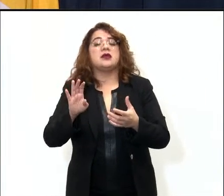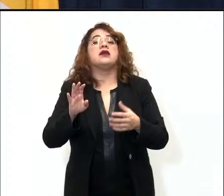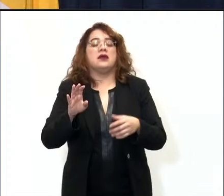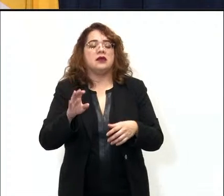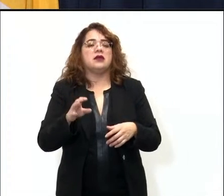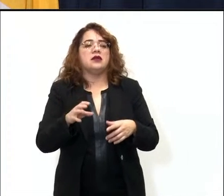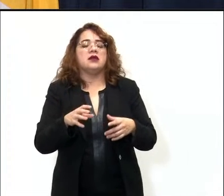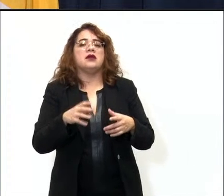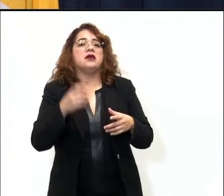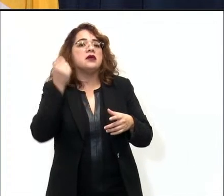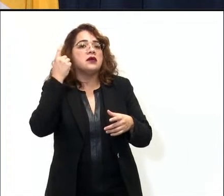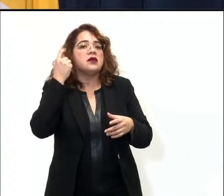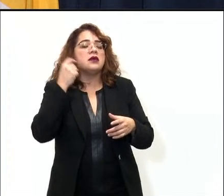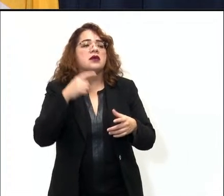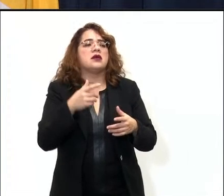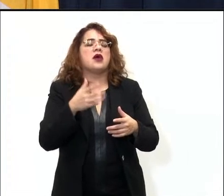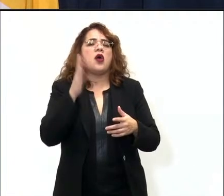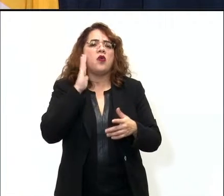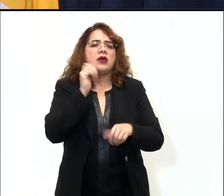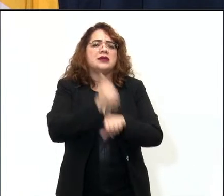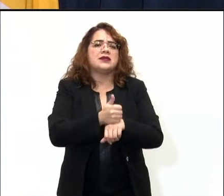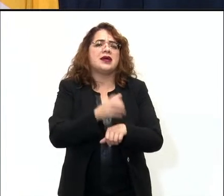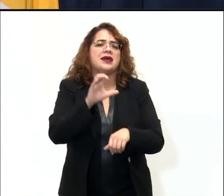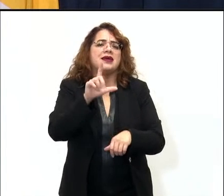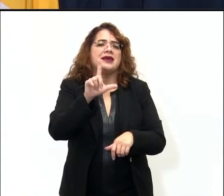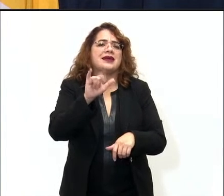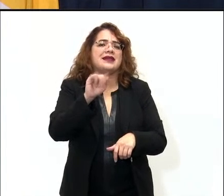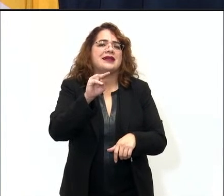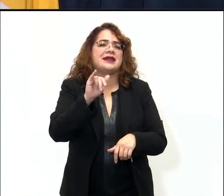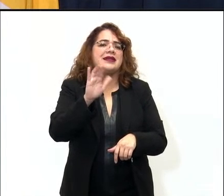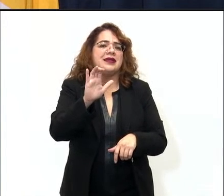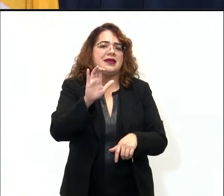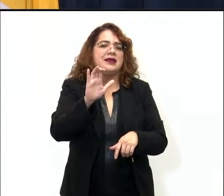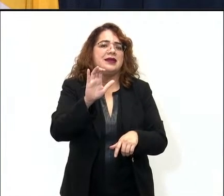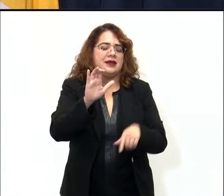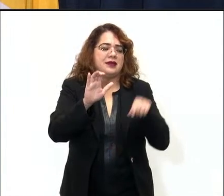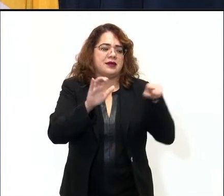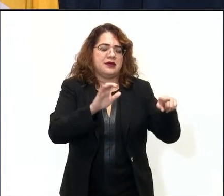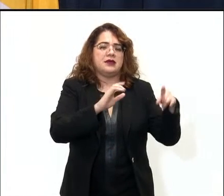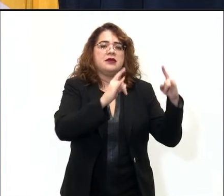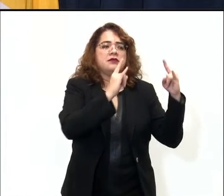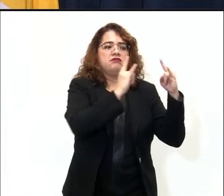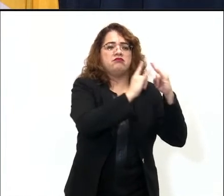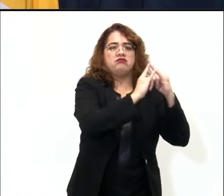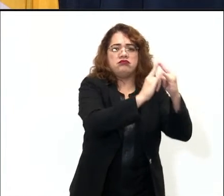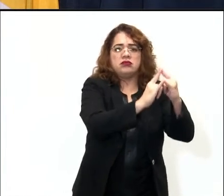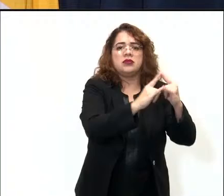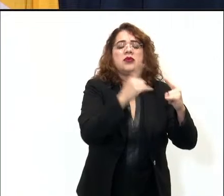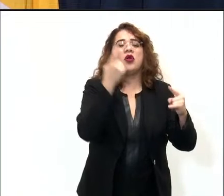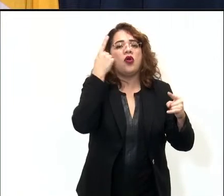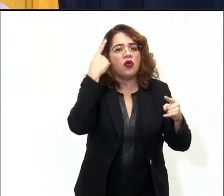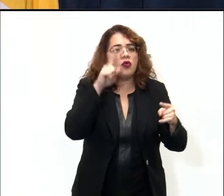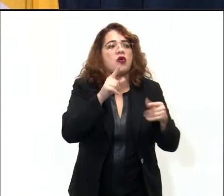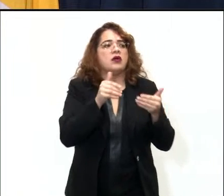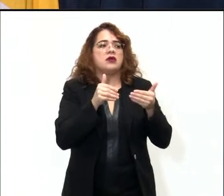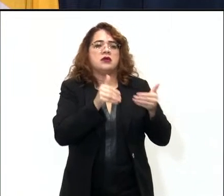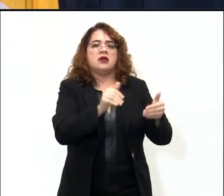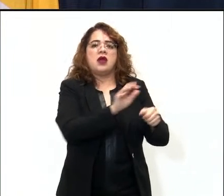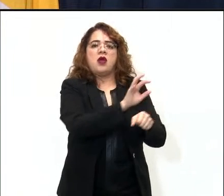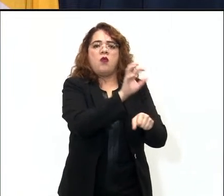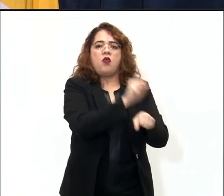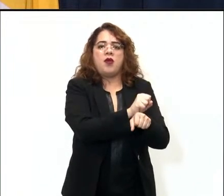más reciente y registrarse para recibir una notificación cuando sea su turno de programar una cita